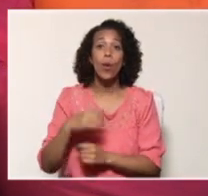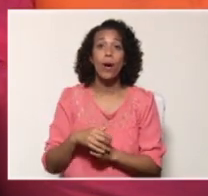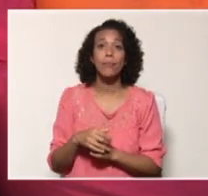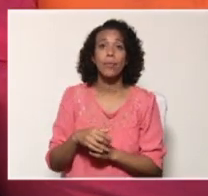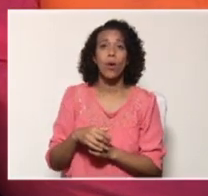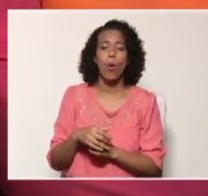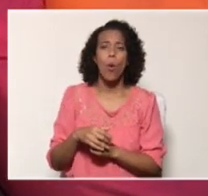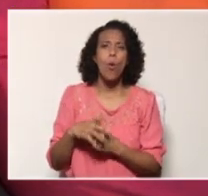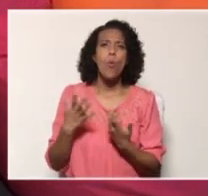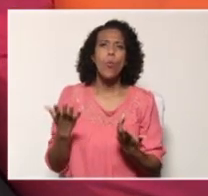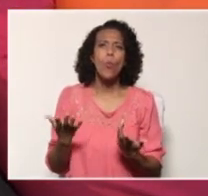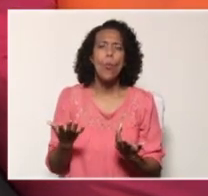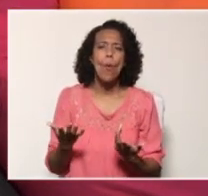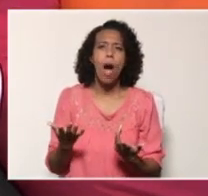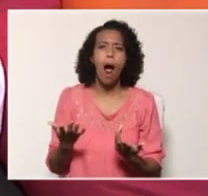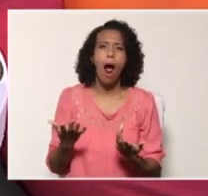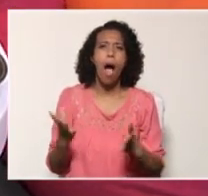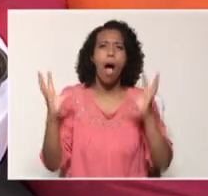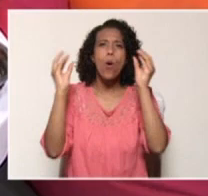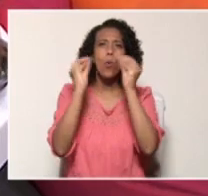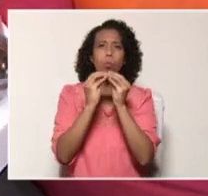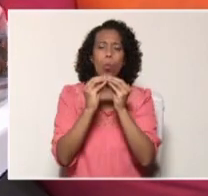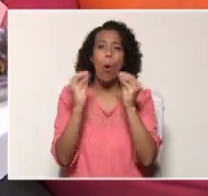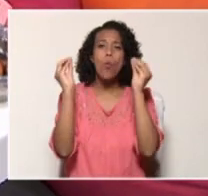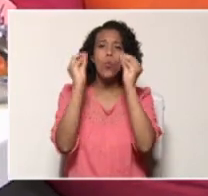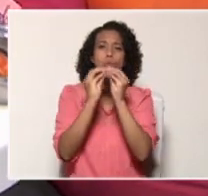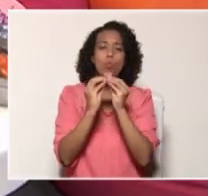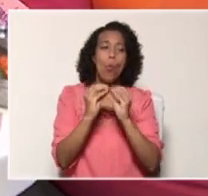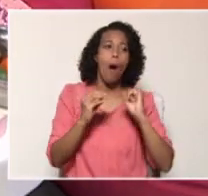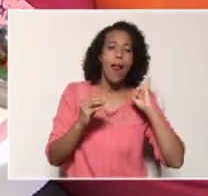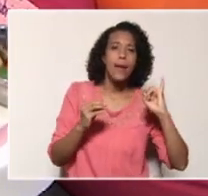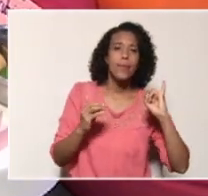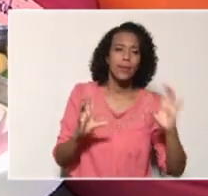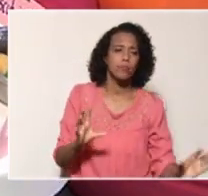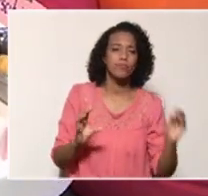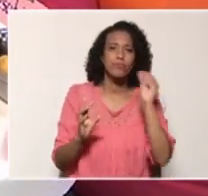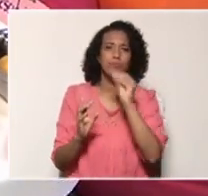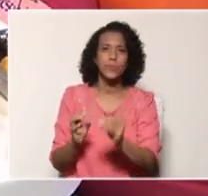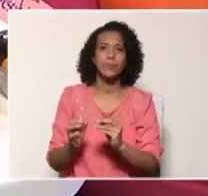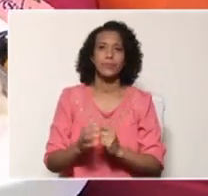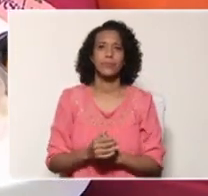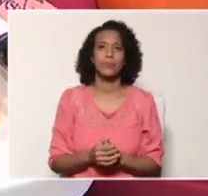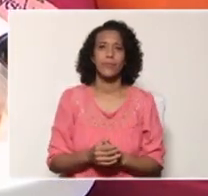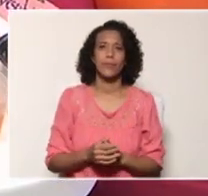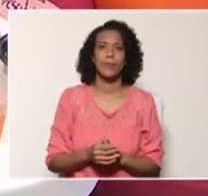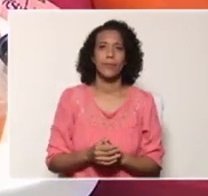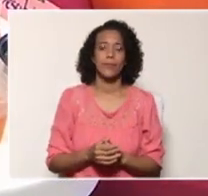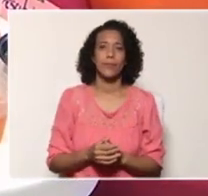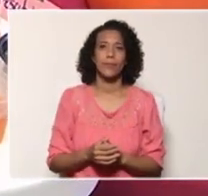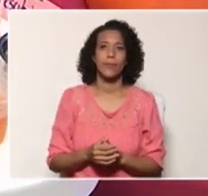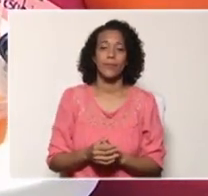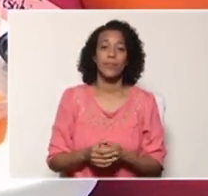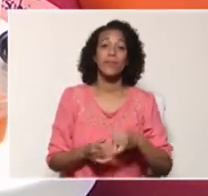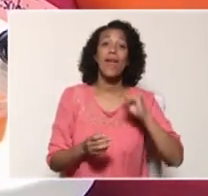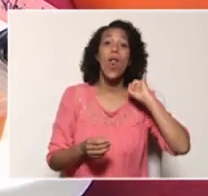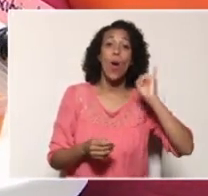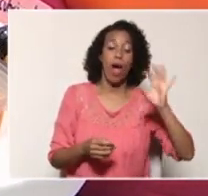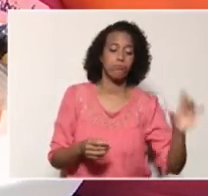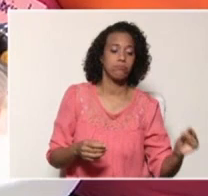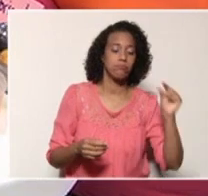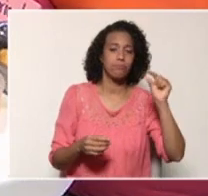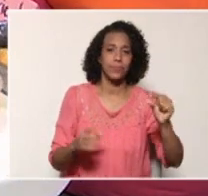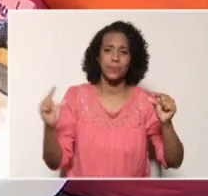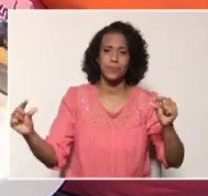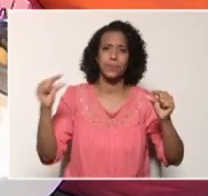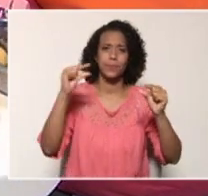ver cuál es el que corresponde igualito al que mamá colocó allí. Ah, y lo coloca en su lado